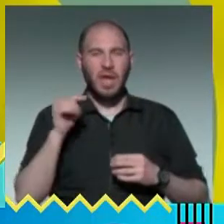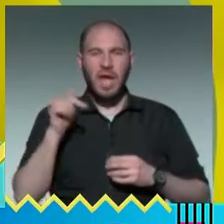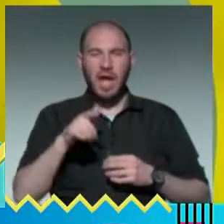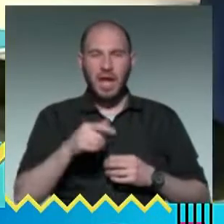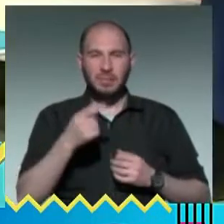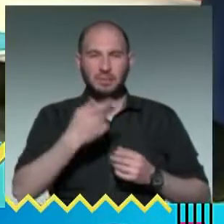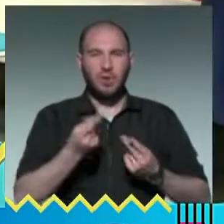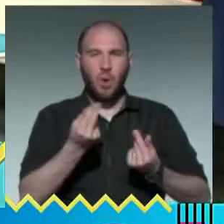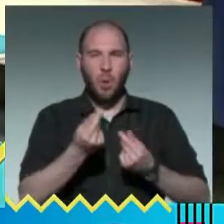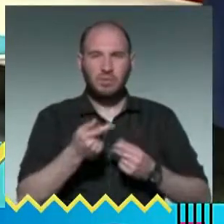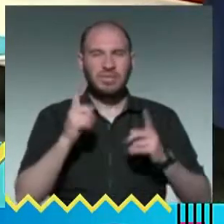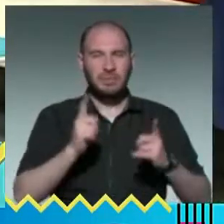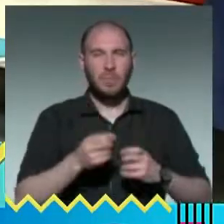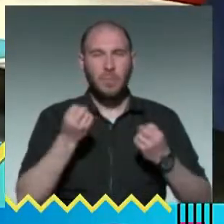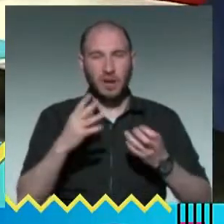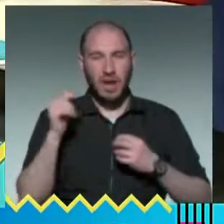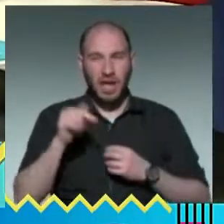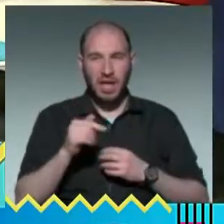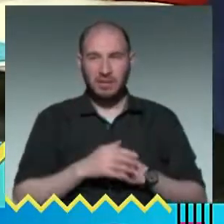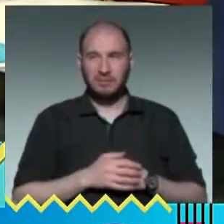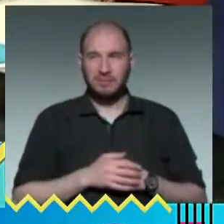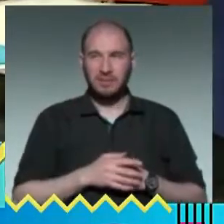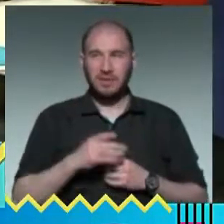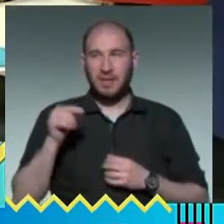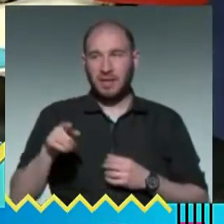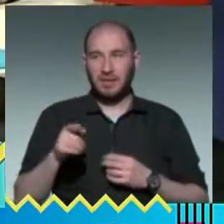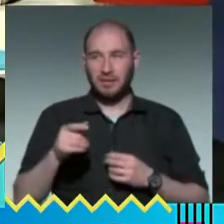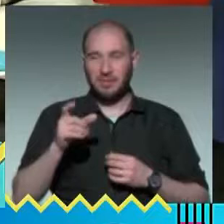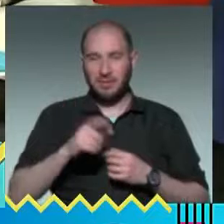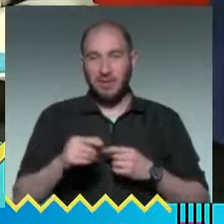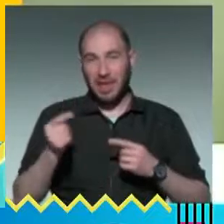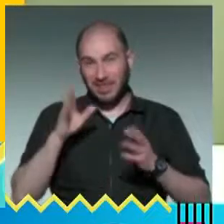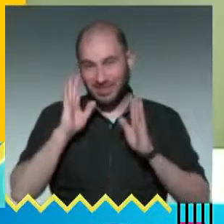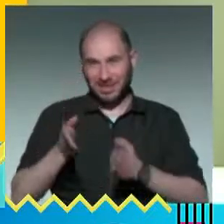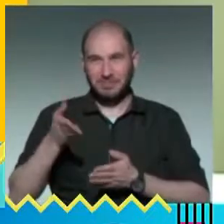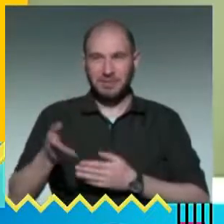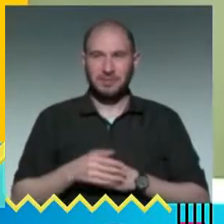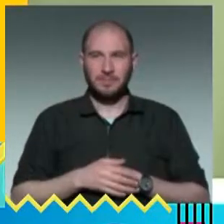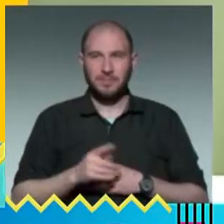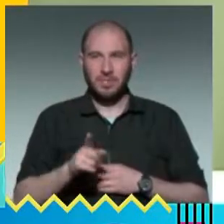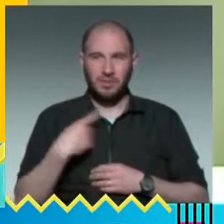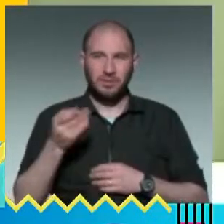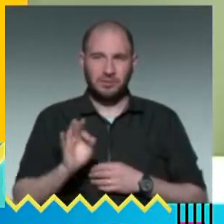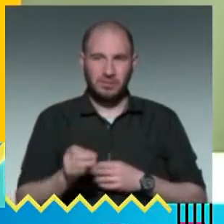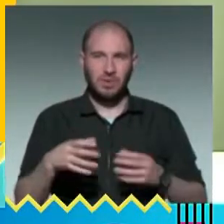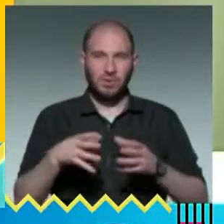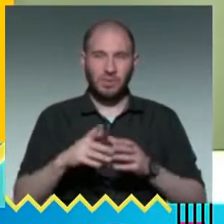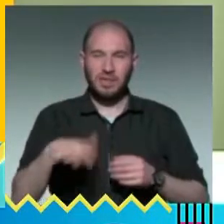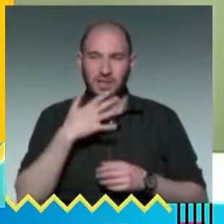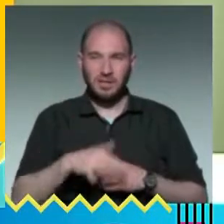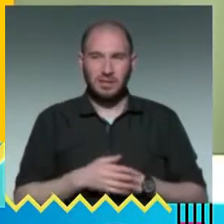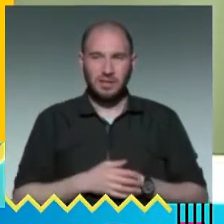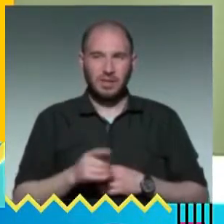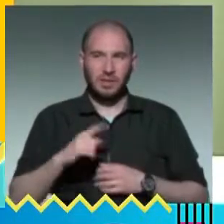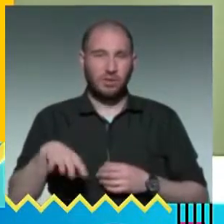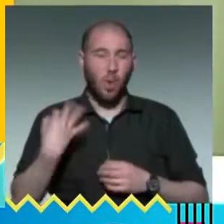ahí el usuario, ¿cómo entra también? Porque ahí está la elección del usuario. Mi contestación iba a ir por ese lado. A ver, nosotros entendemos el sector y entendemos los intereses. Nosotros